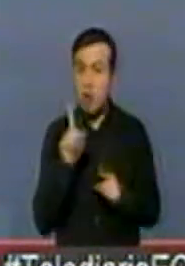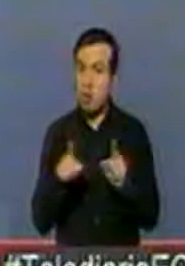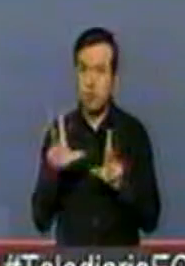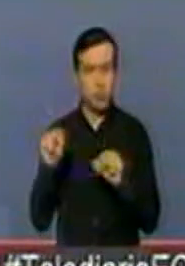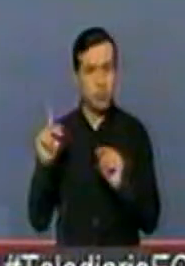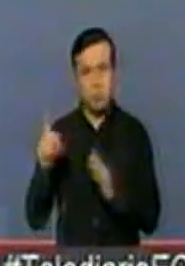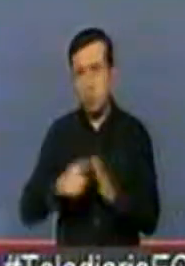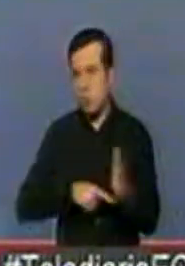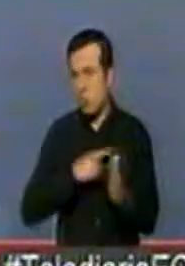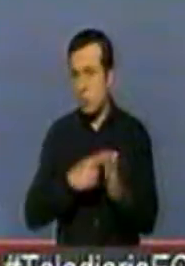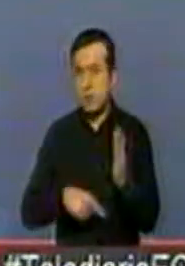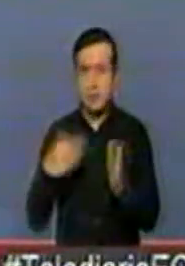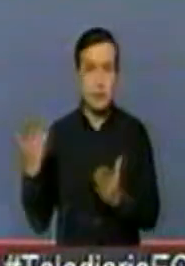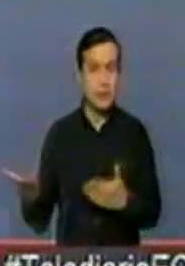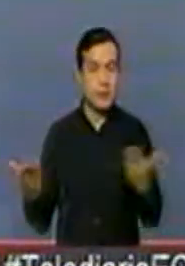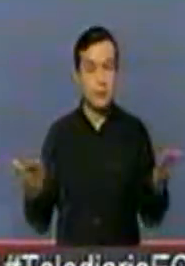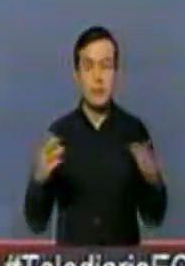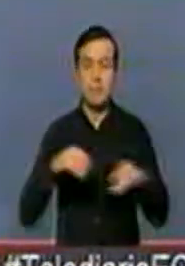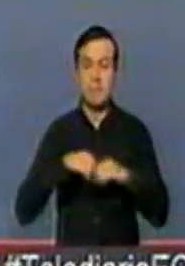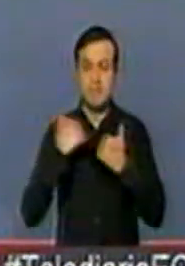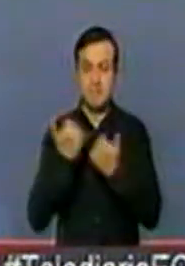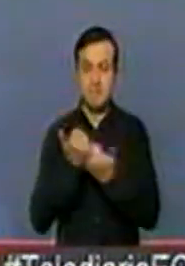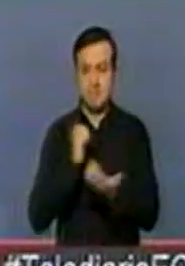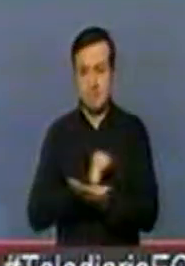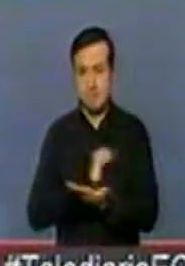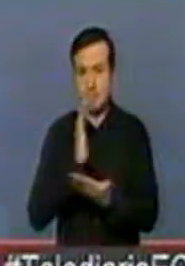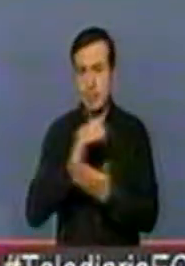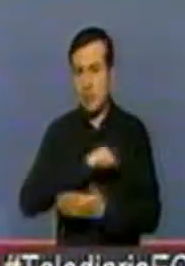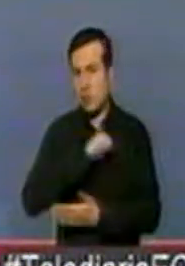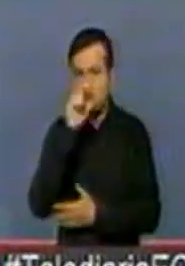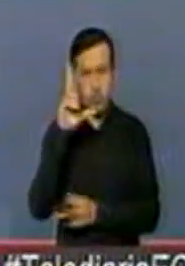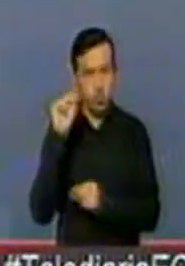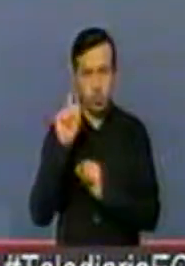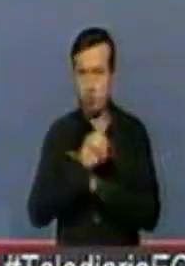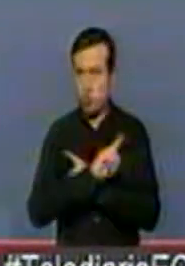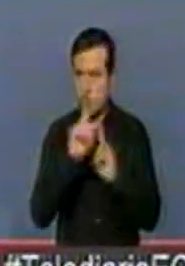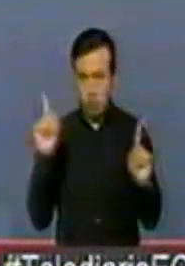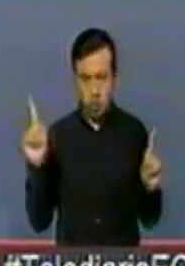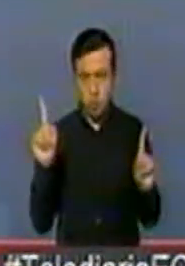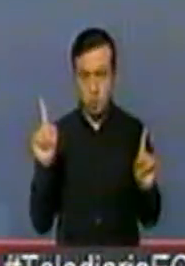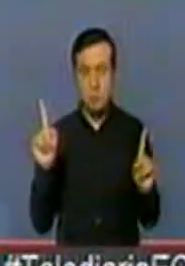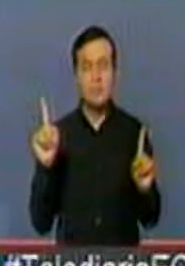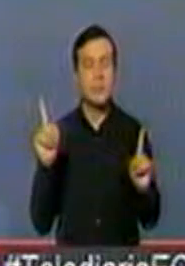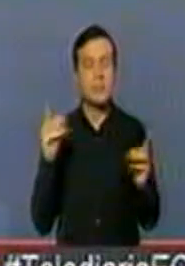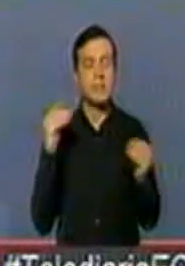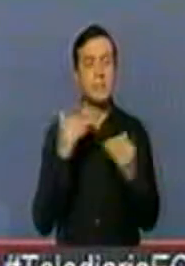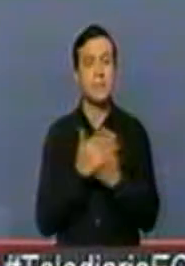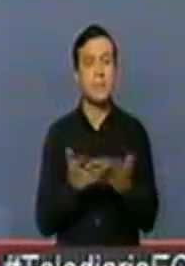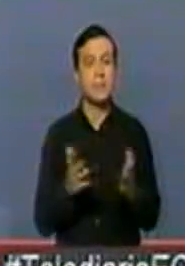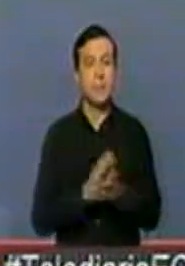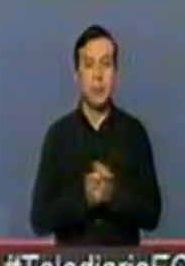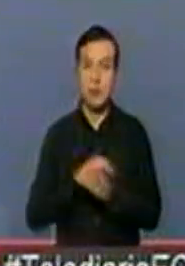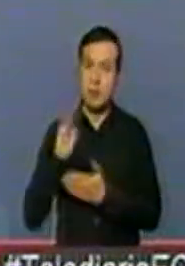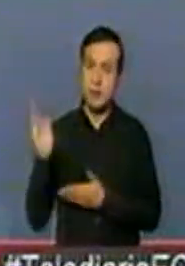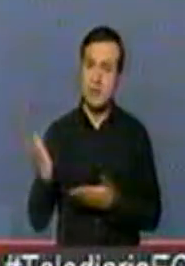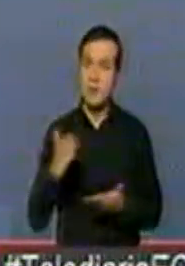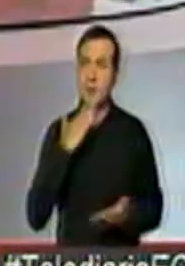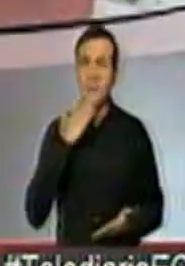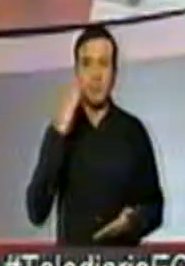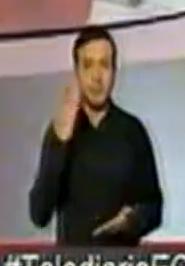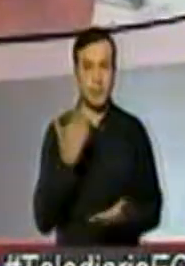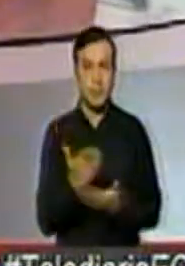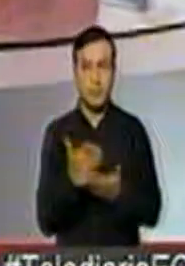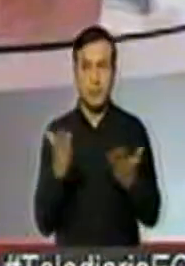Y al final, pues en la Asamblea ganó esta opción de no despenalizar el aborto en casos de violación. Bienvenido, muchísimas gracias